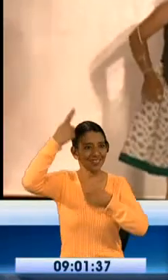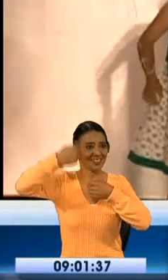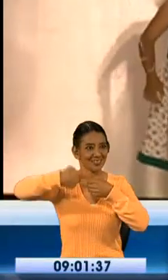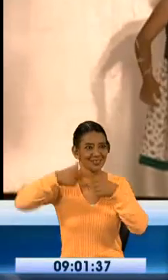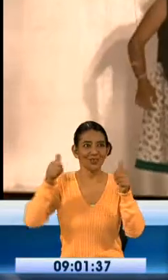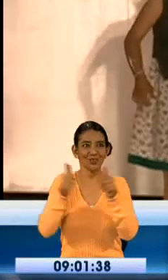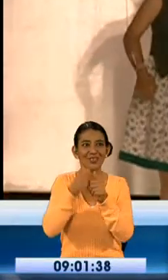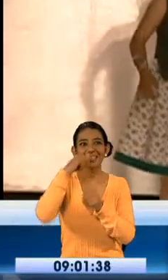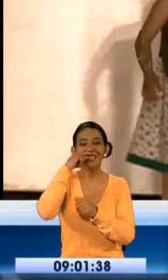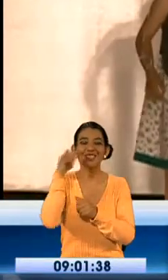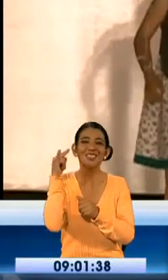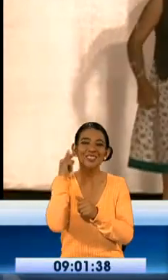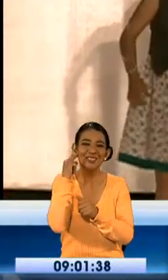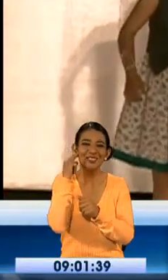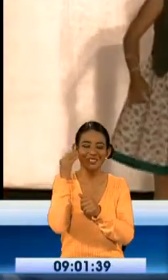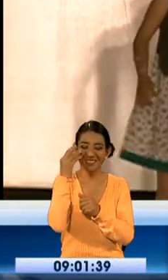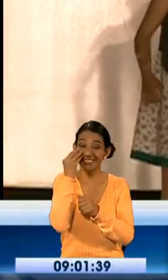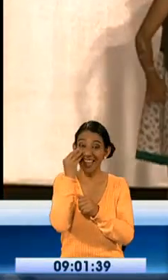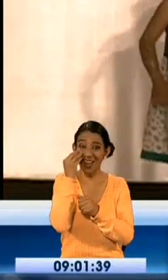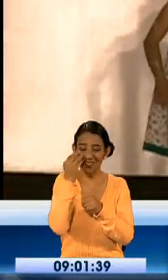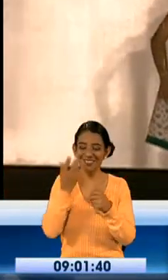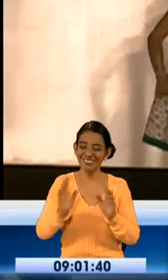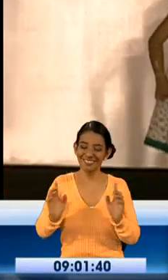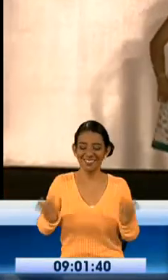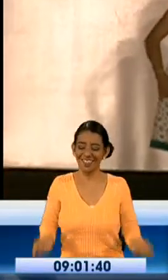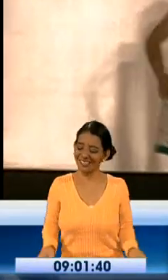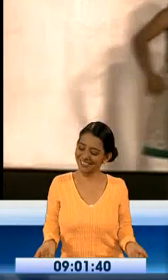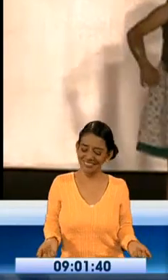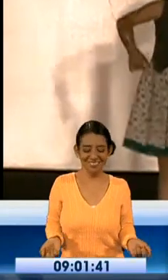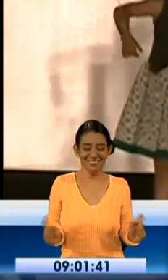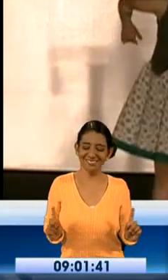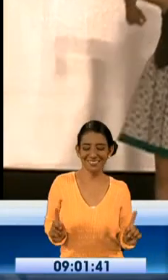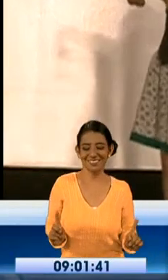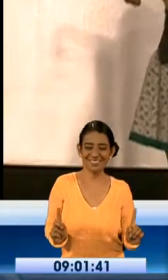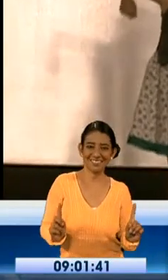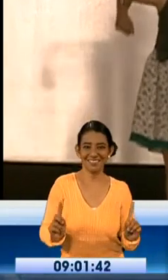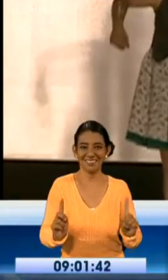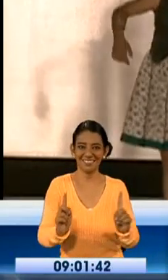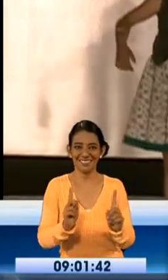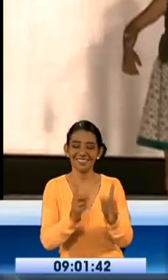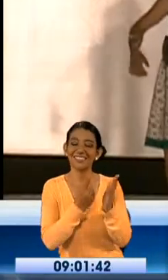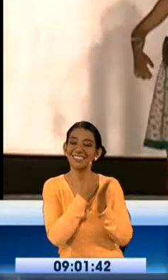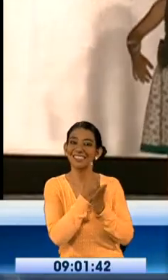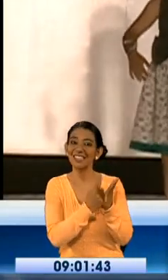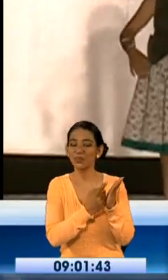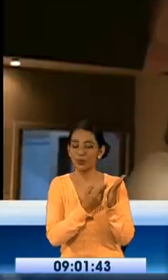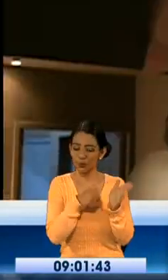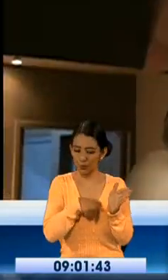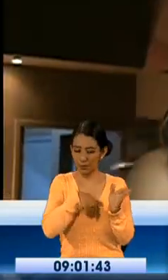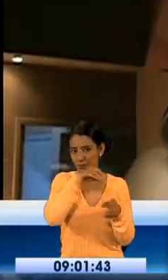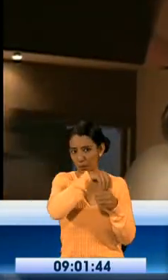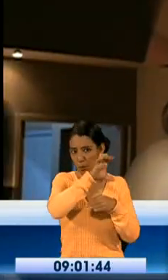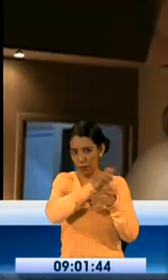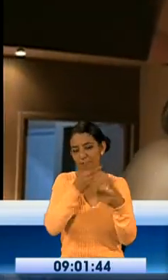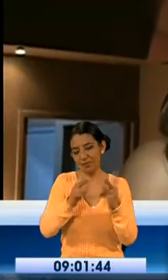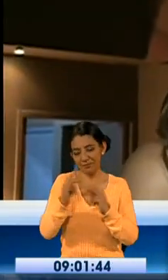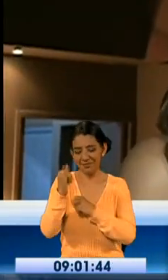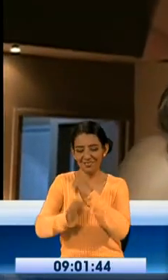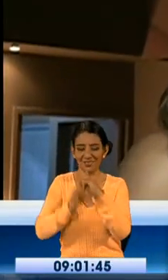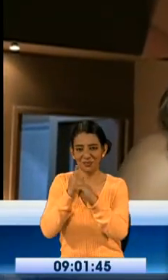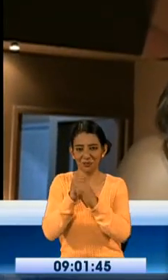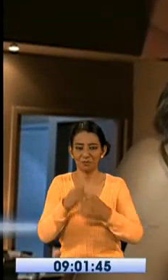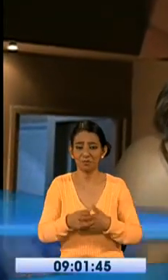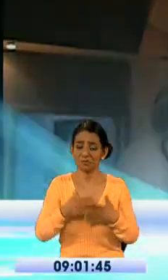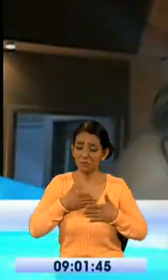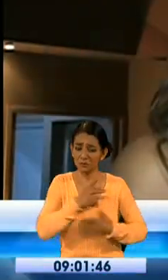a niños con síndrome de Down expusieron las creaciones de los diseñadores nacionales e internacionales. Y qué linda manera para mí